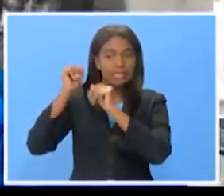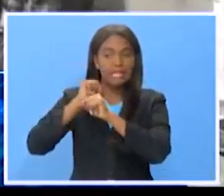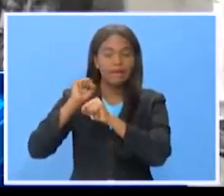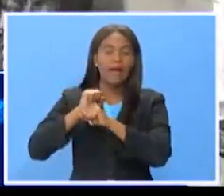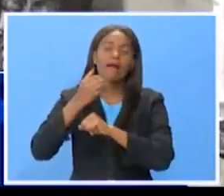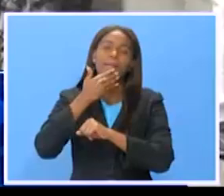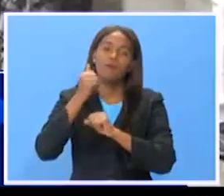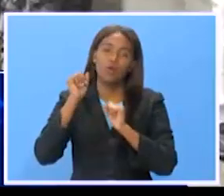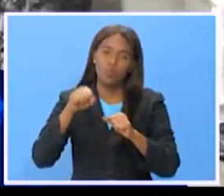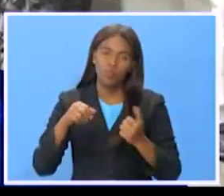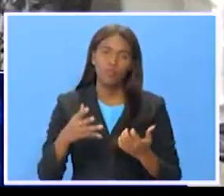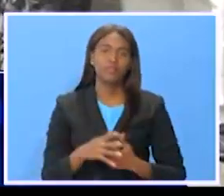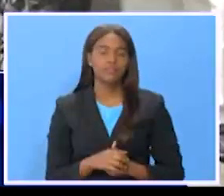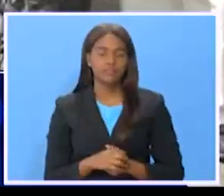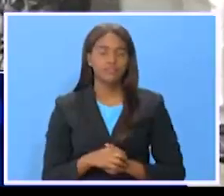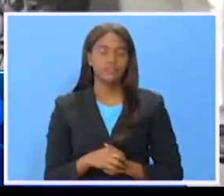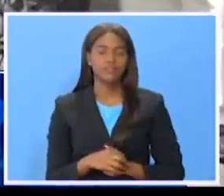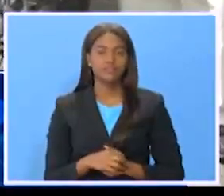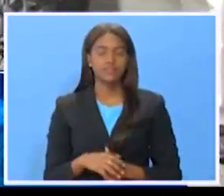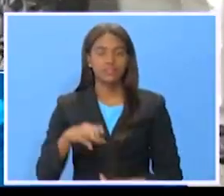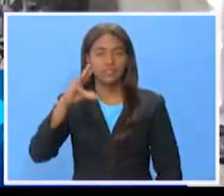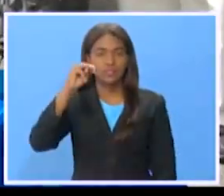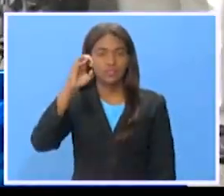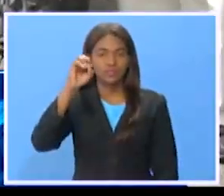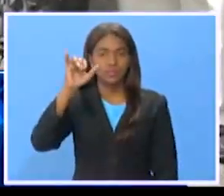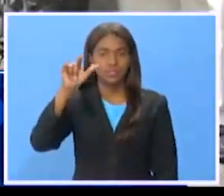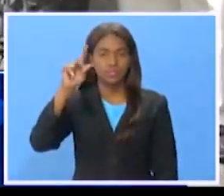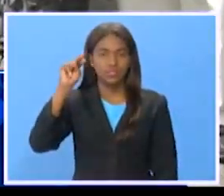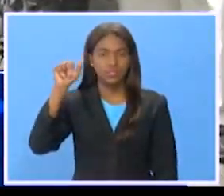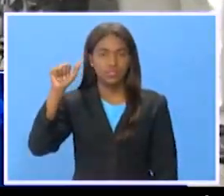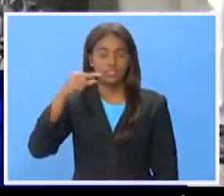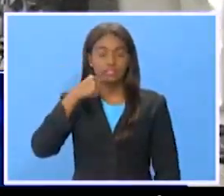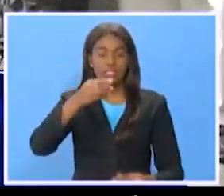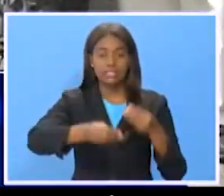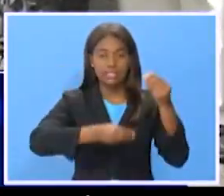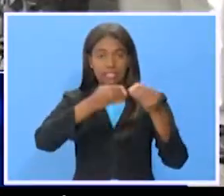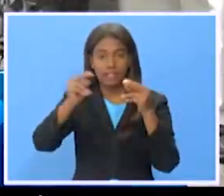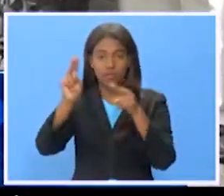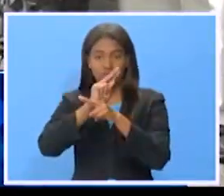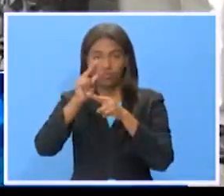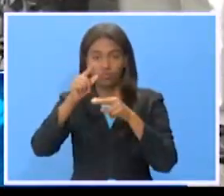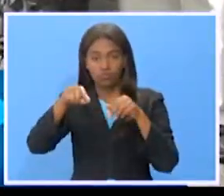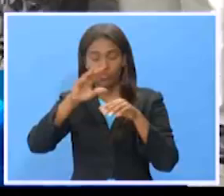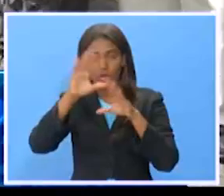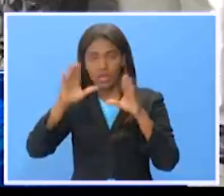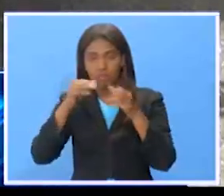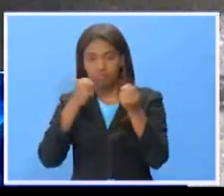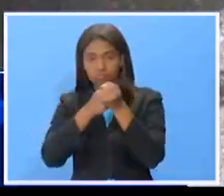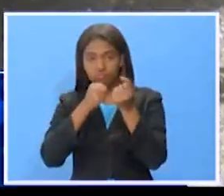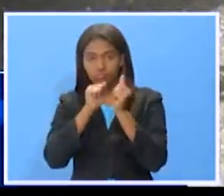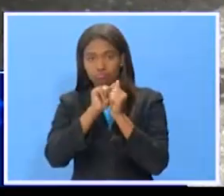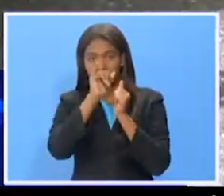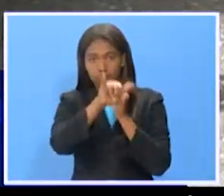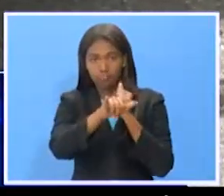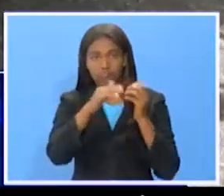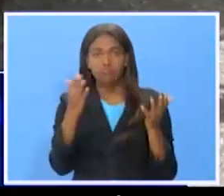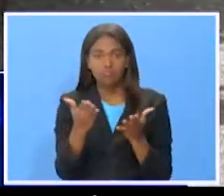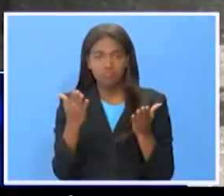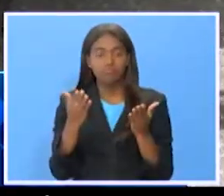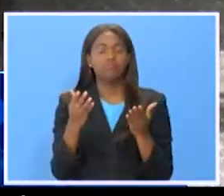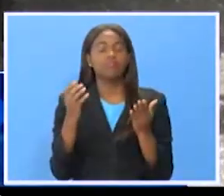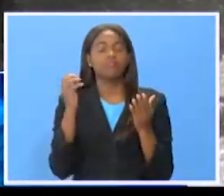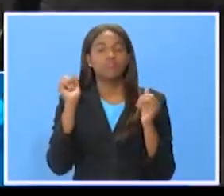eficiencia. En tanto, Molina aseguró que con la entrega de los aparatos y otras acciones encaminadas desde la DIGEGA, se